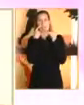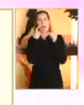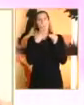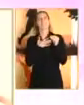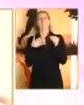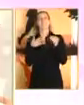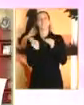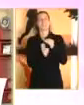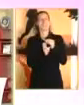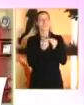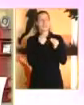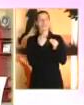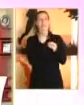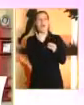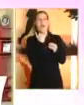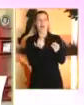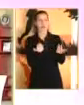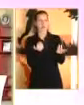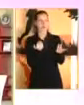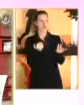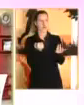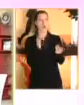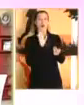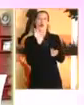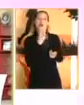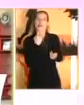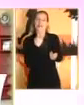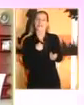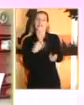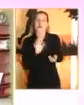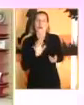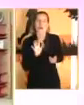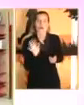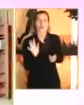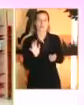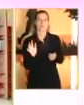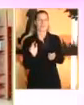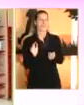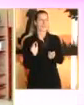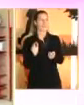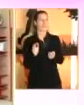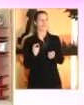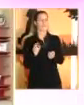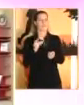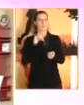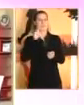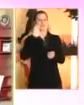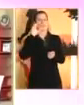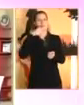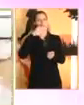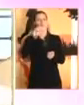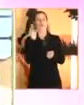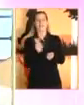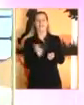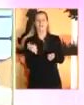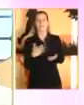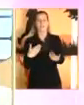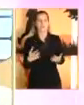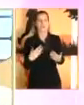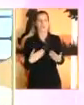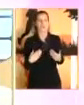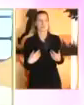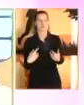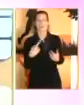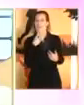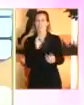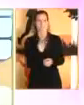dice algo. Hola, pues aquí así podemos ver también el aparato que lleva. Diego. Ven, Diego. Nada, me doy Diego una vuelta, me voy. No, ha dicho no,